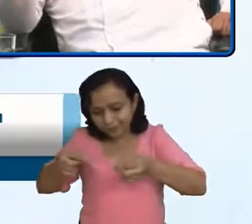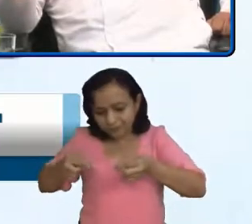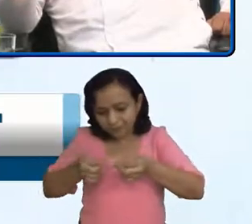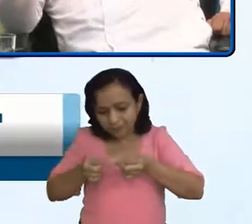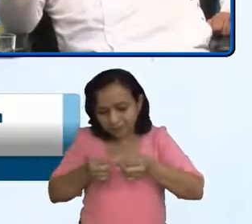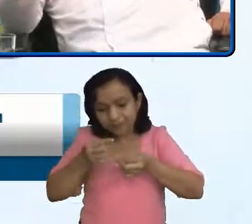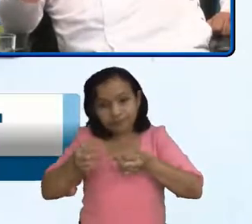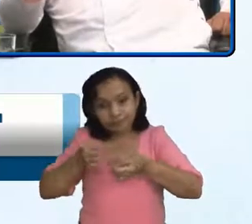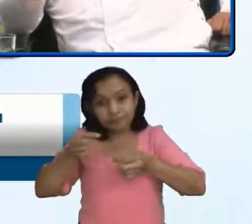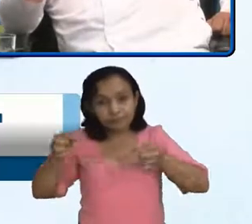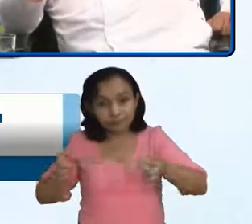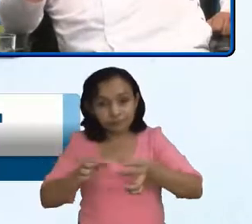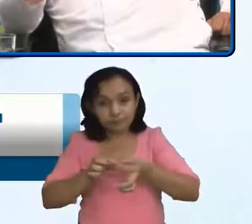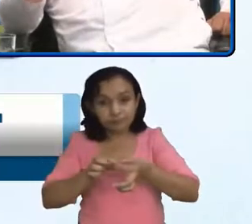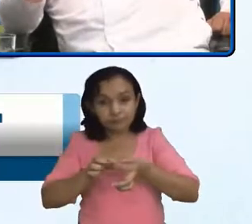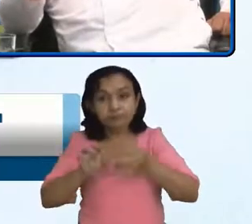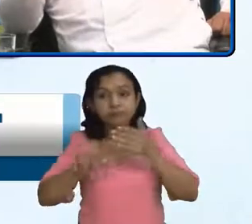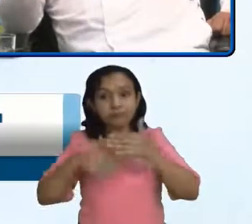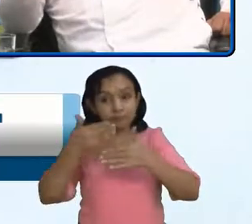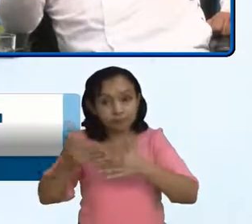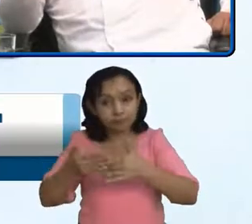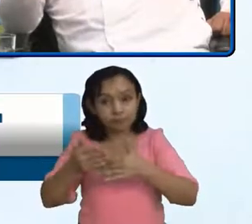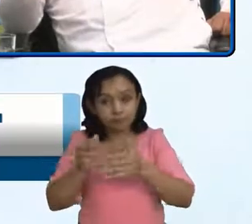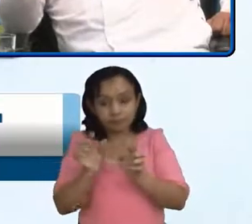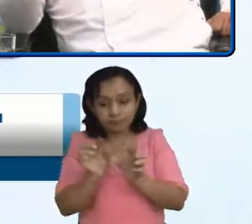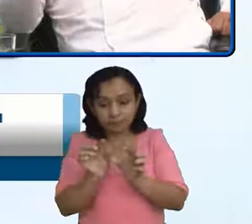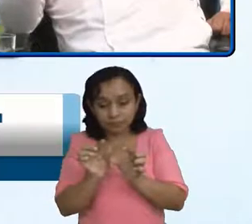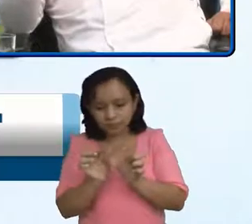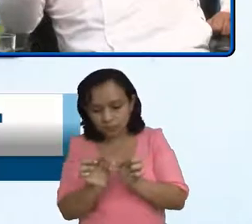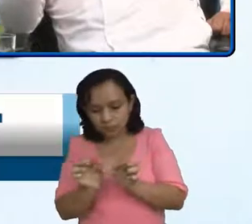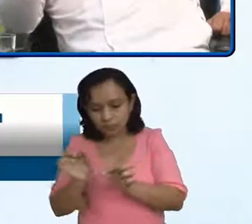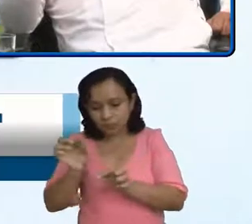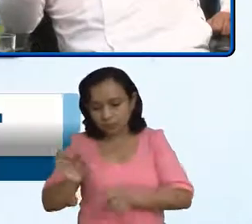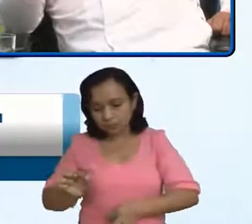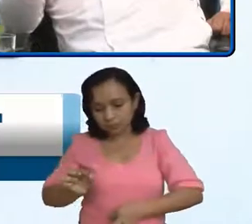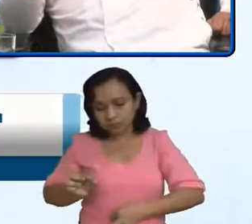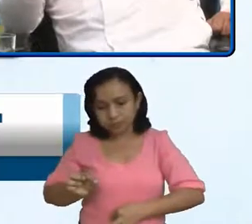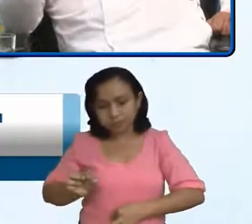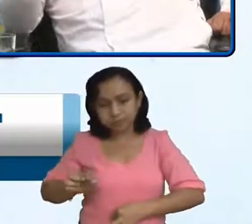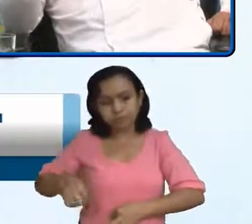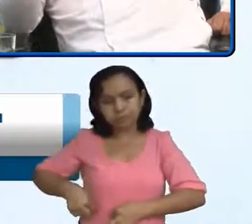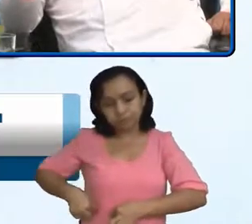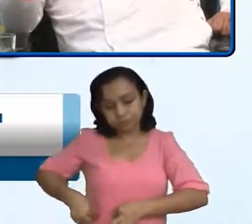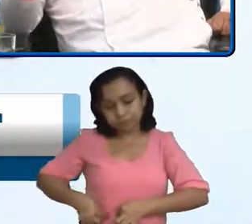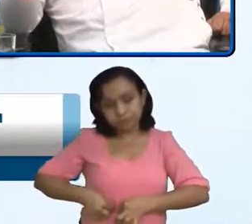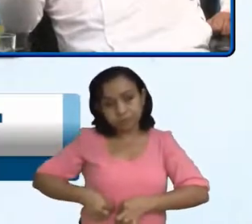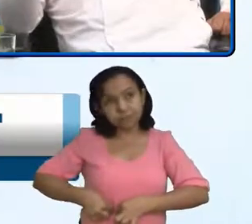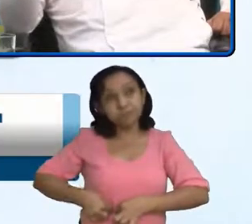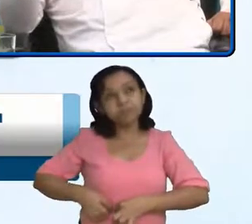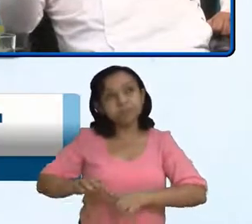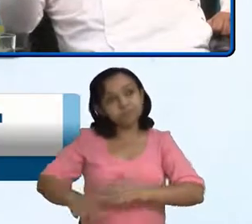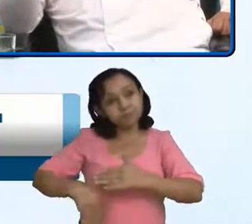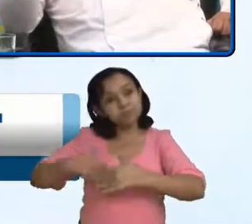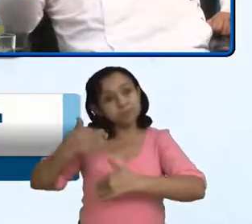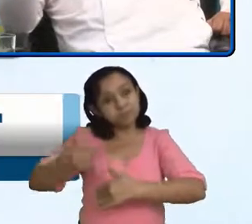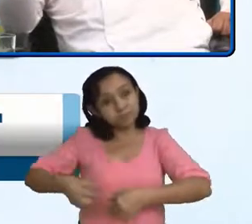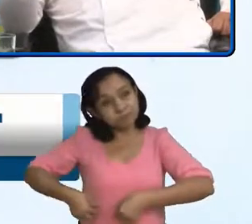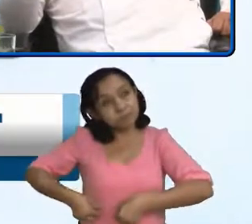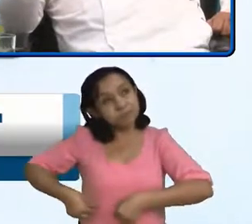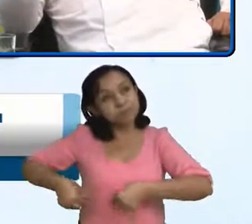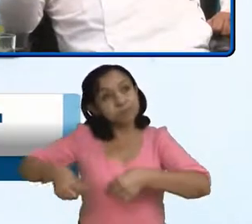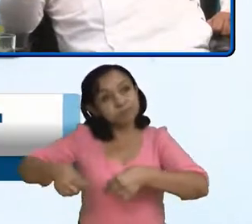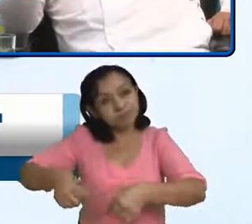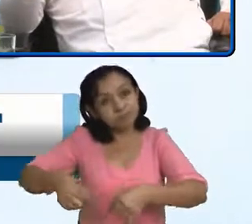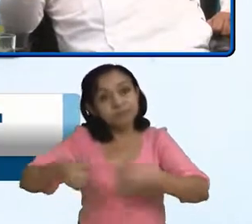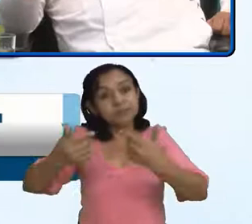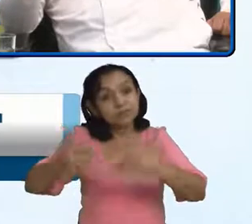Después en transquirúrgico se deja un stent, ¿verdad?, que va del riñón a la vejiga, que posteriormente se extrae ya cuando ya